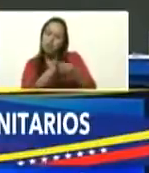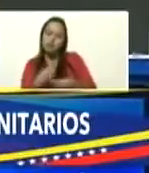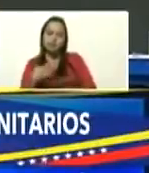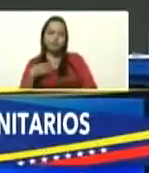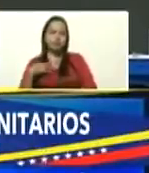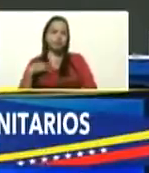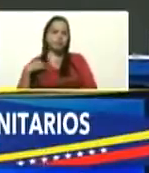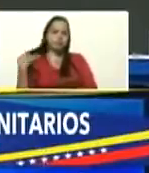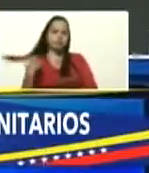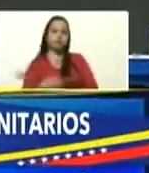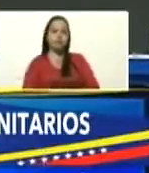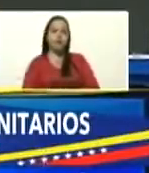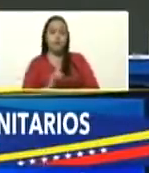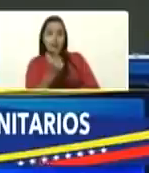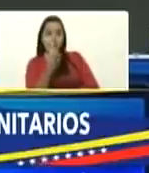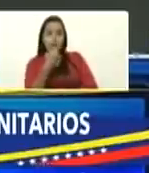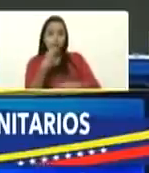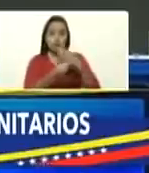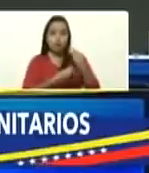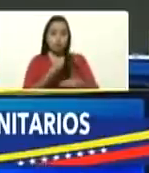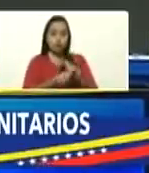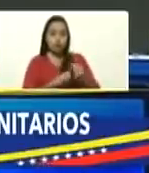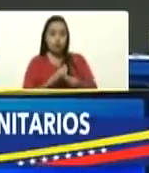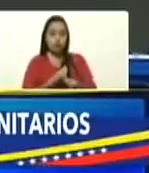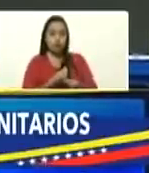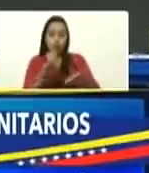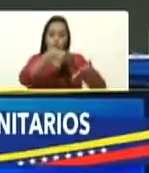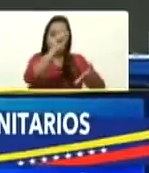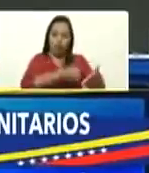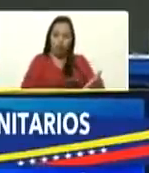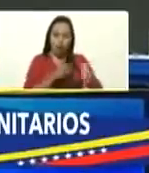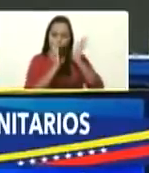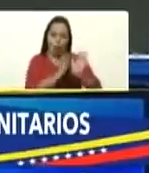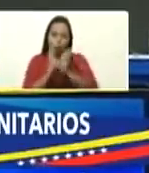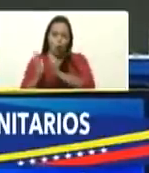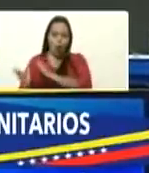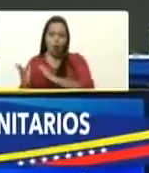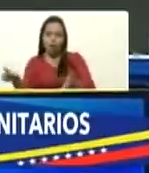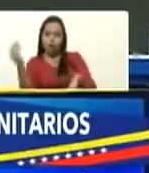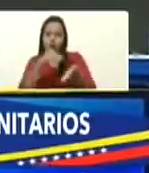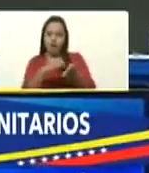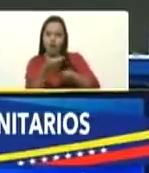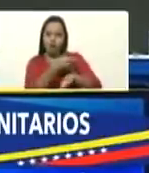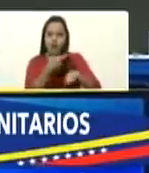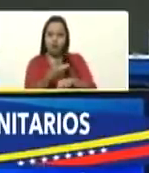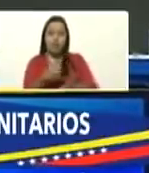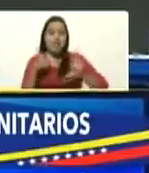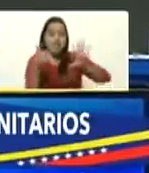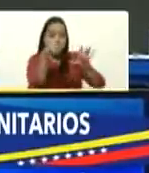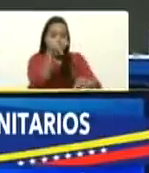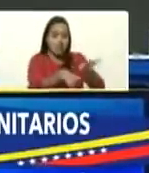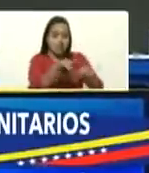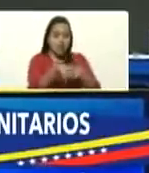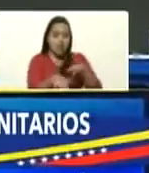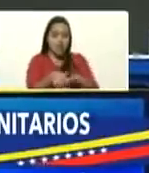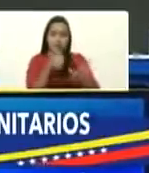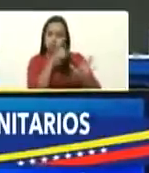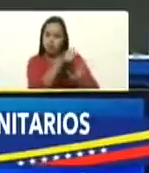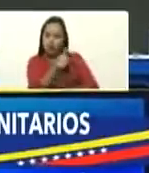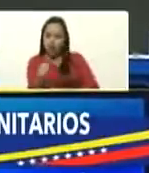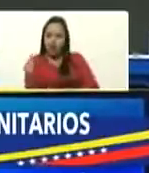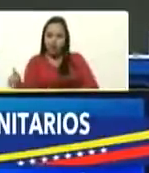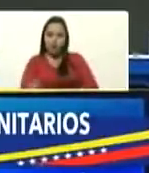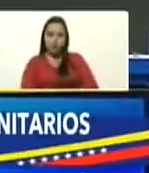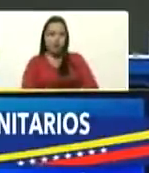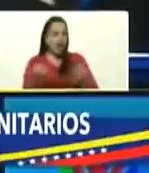primero que hice fue un decreto para reorganizar toda la gobernación. Y creamos las 6 secretarías sectoriales, una para cada dimensión. Nos